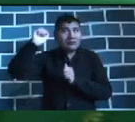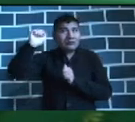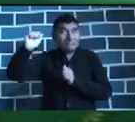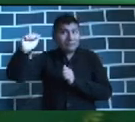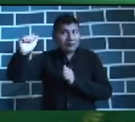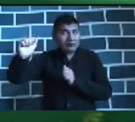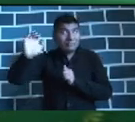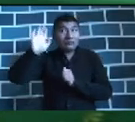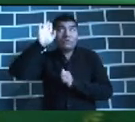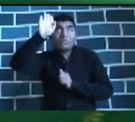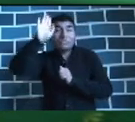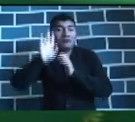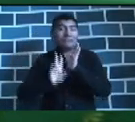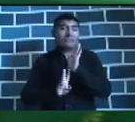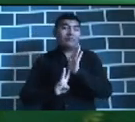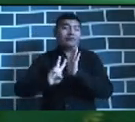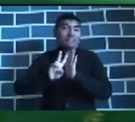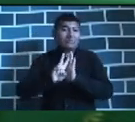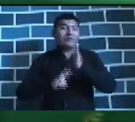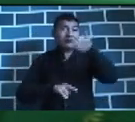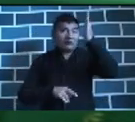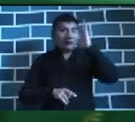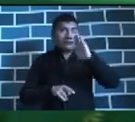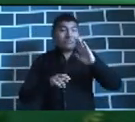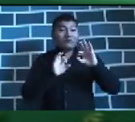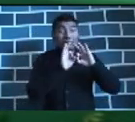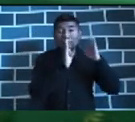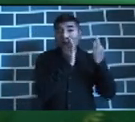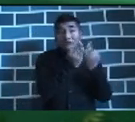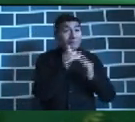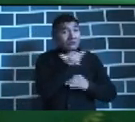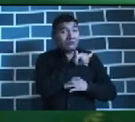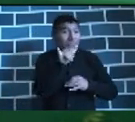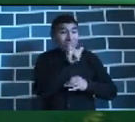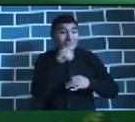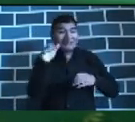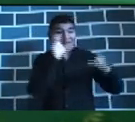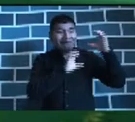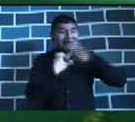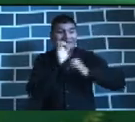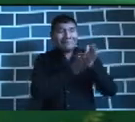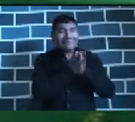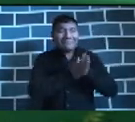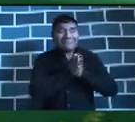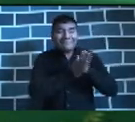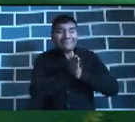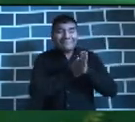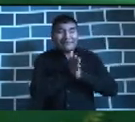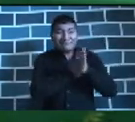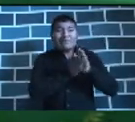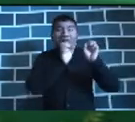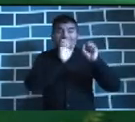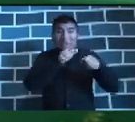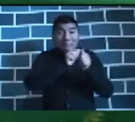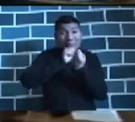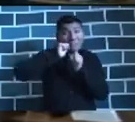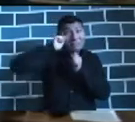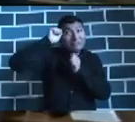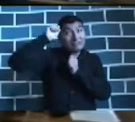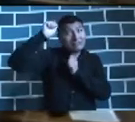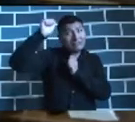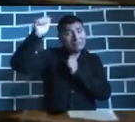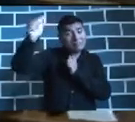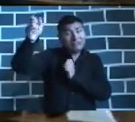voluntad de dios la familia también buscando sus intereses puede apartar